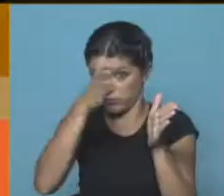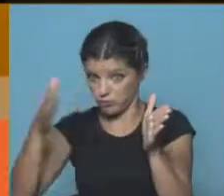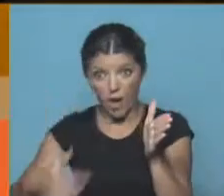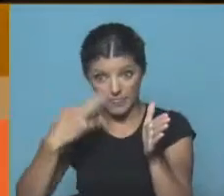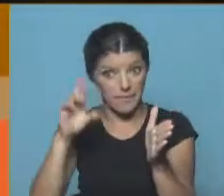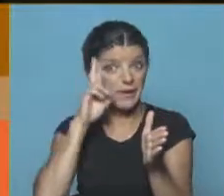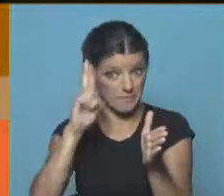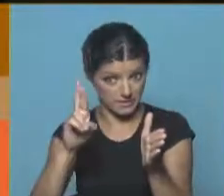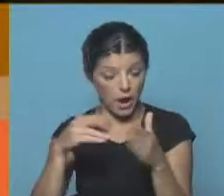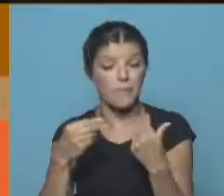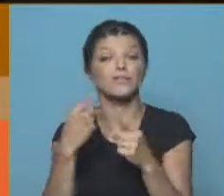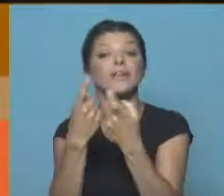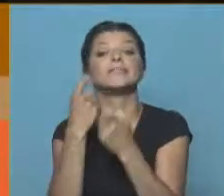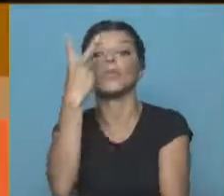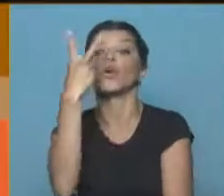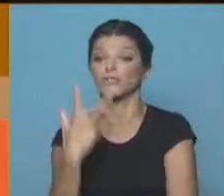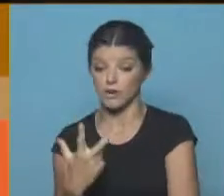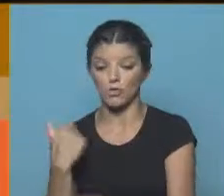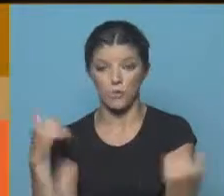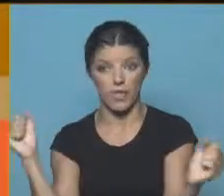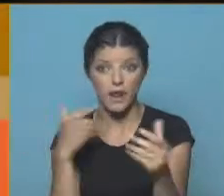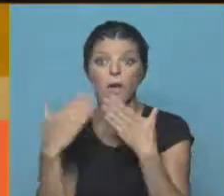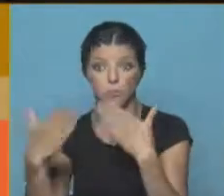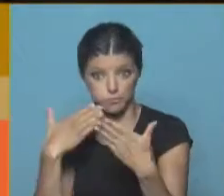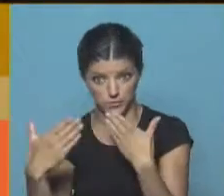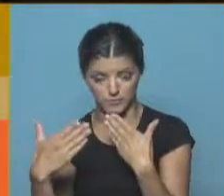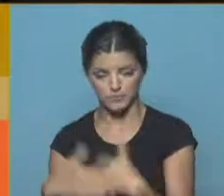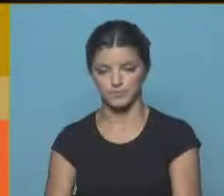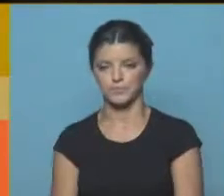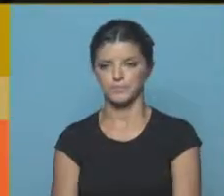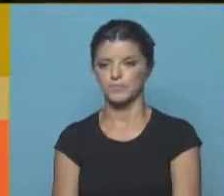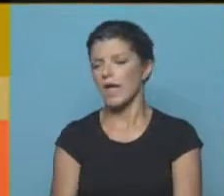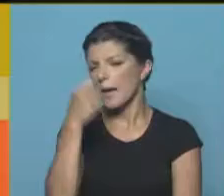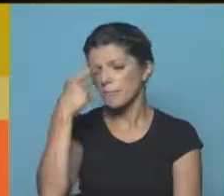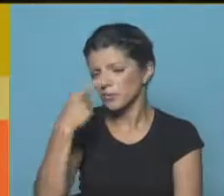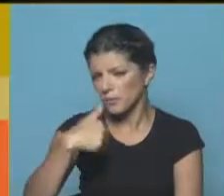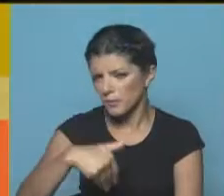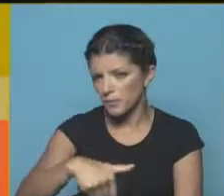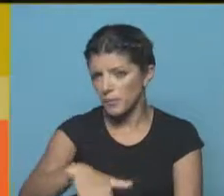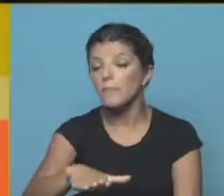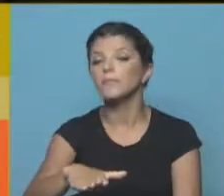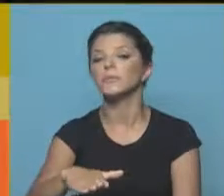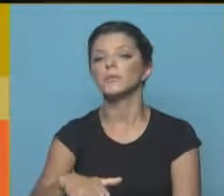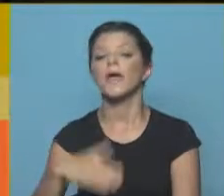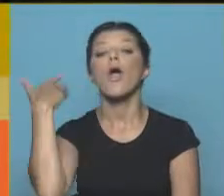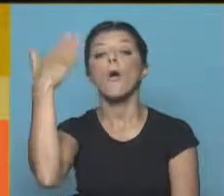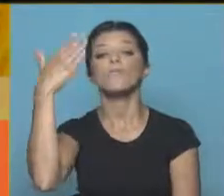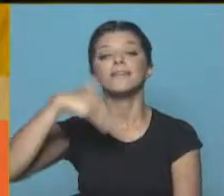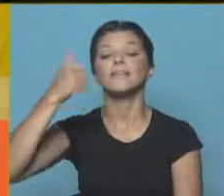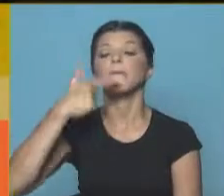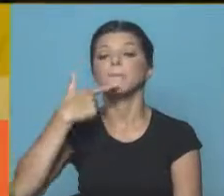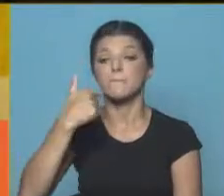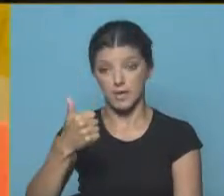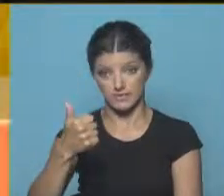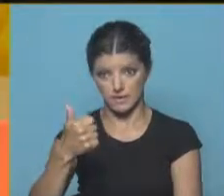eso se necesitan 2/3 para habilitar el tratamiento de este proyecto. En instantes nada más, entonces, ya en la conferencia de Sergio Massa, el